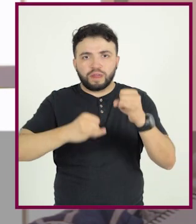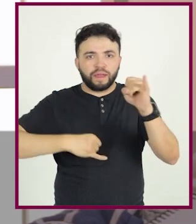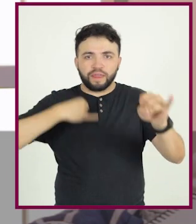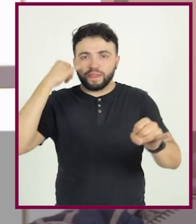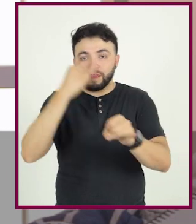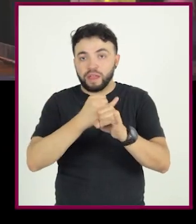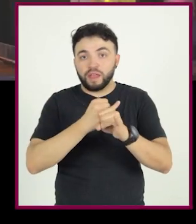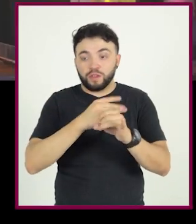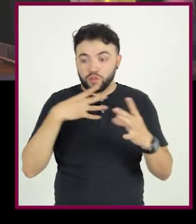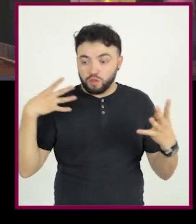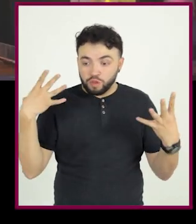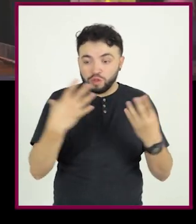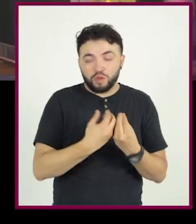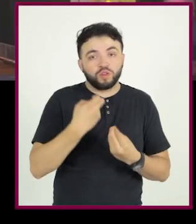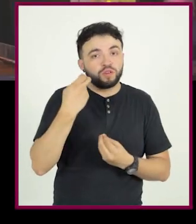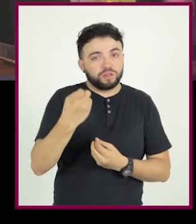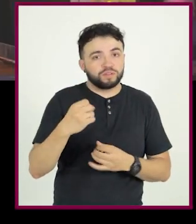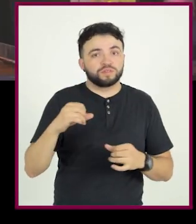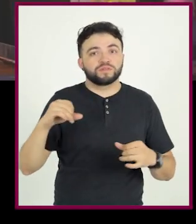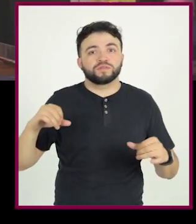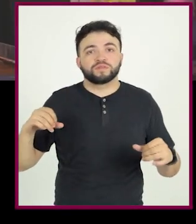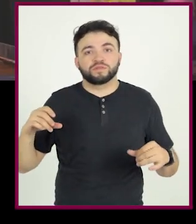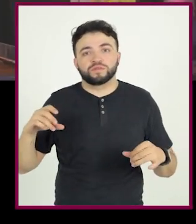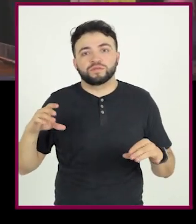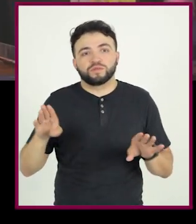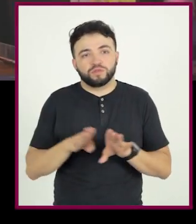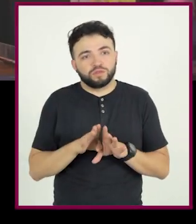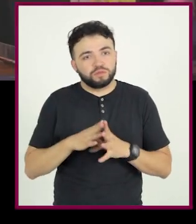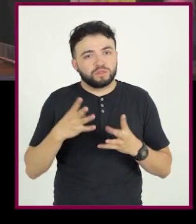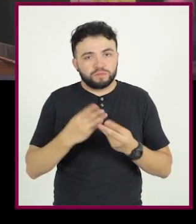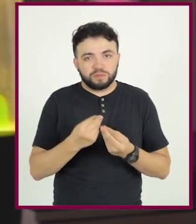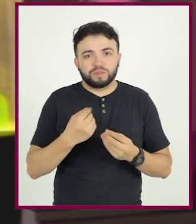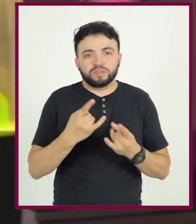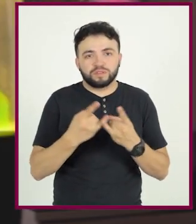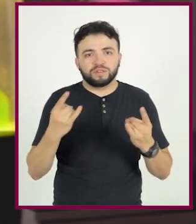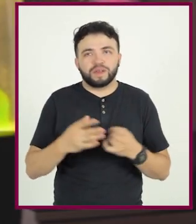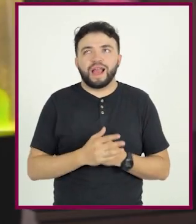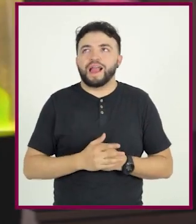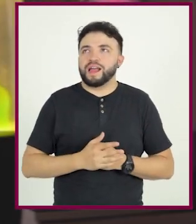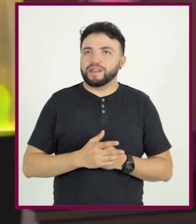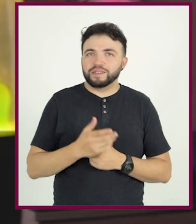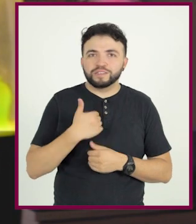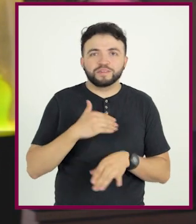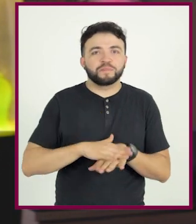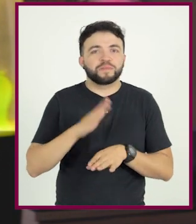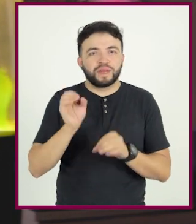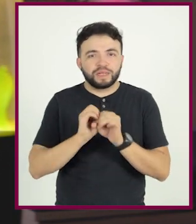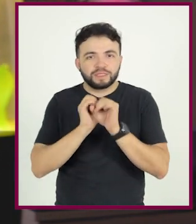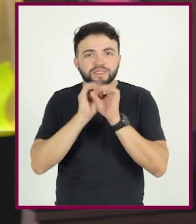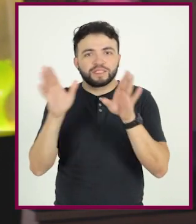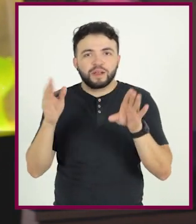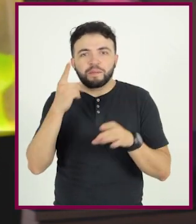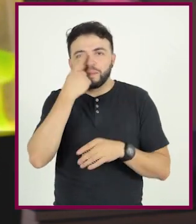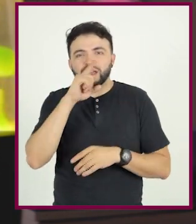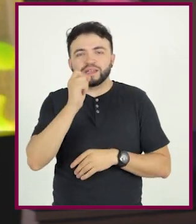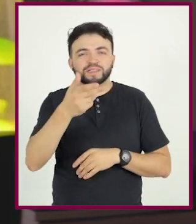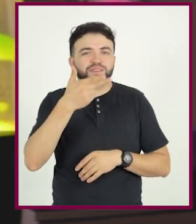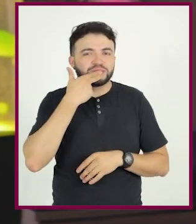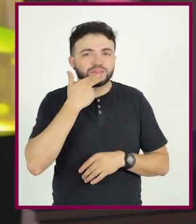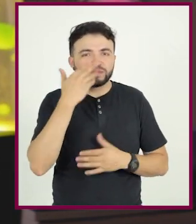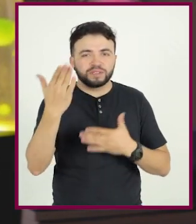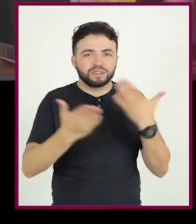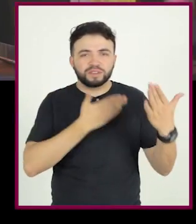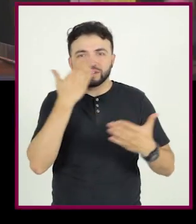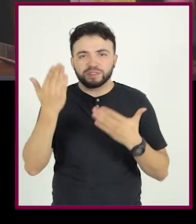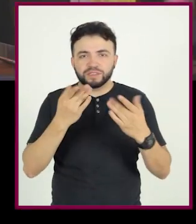acontecimiento catastrófico. Todo eso es parte de nuestra historia. Ahora sí, ya me quedó claro para qué sirve estudiar la historia de